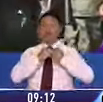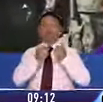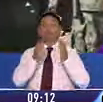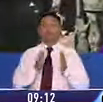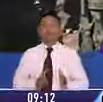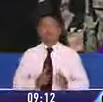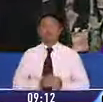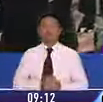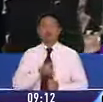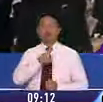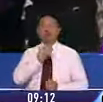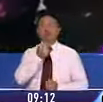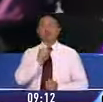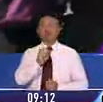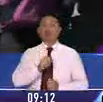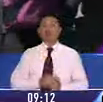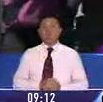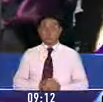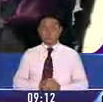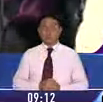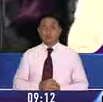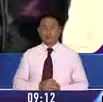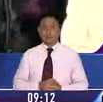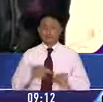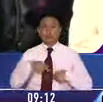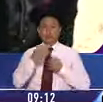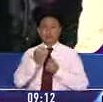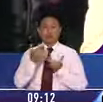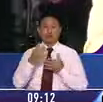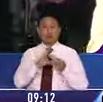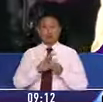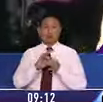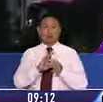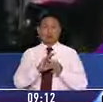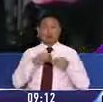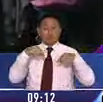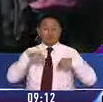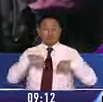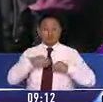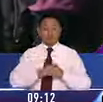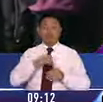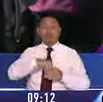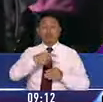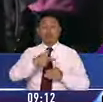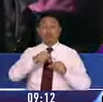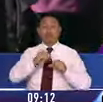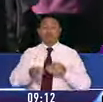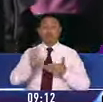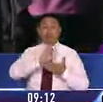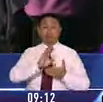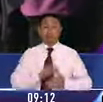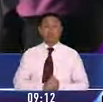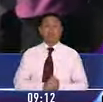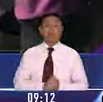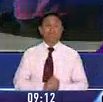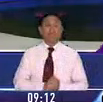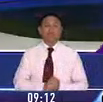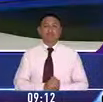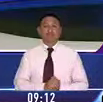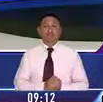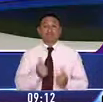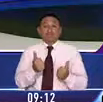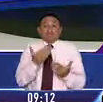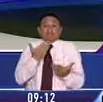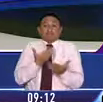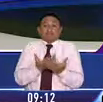exasambleístas de la bancada de UNES. Esa es la información, compañeros, desde acá, desde los exteriores de la Asamblea Nacional. Bueno, y